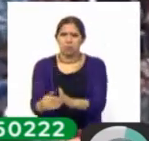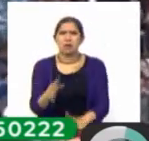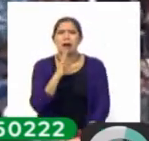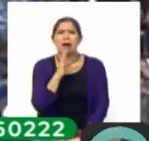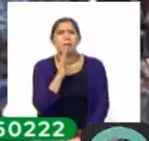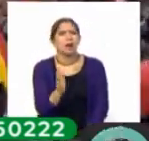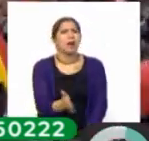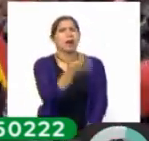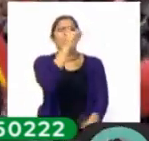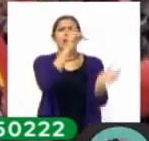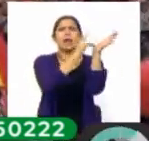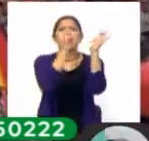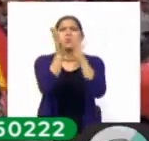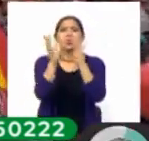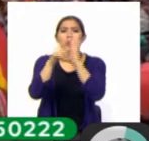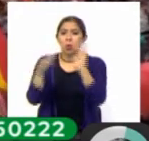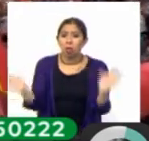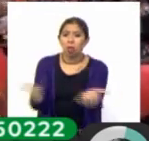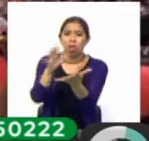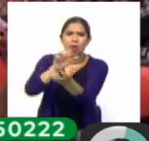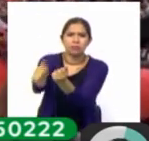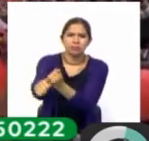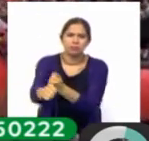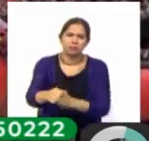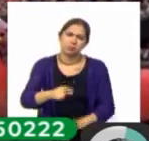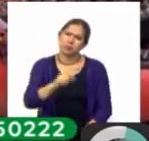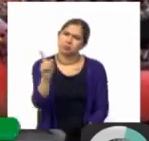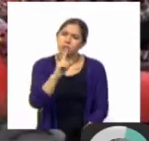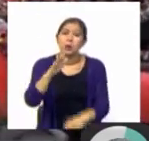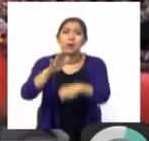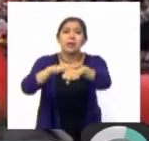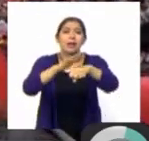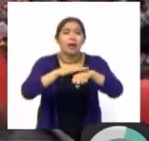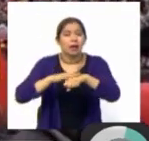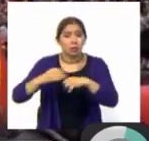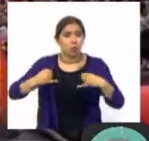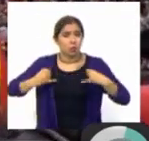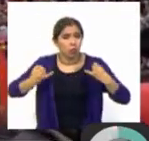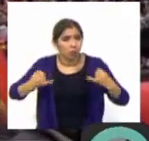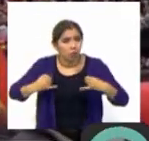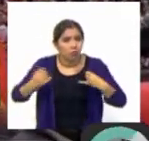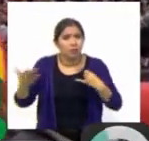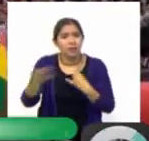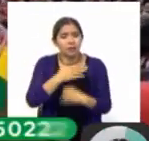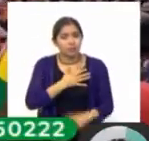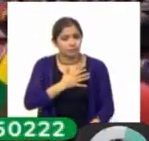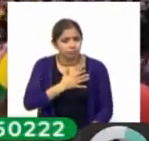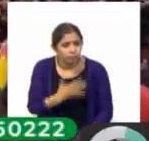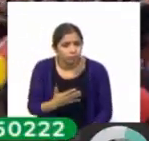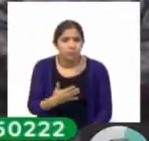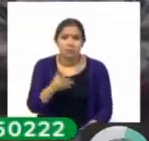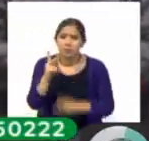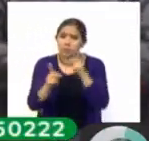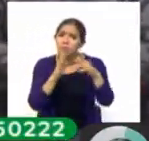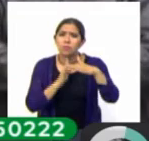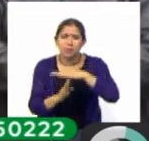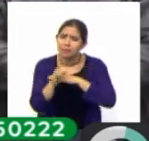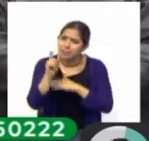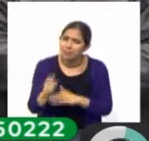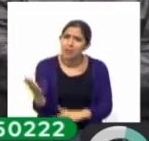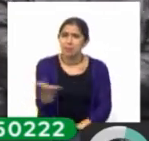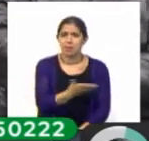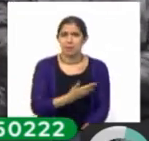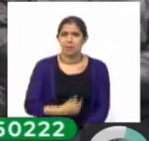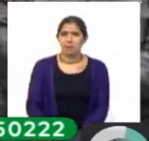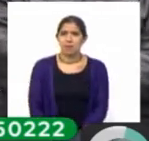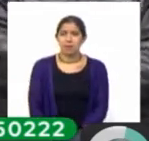crear violencia. Hago un llamado a las nuevas generaciones a ser más solidarias con los más humildes. La lucha